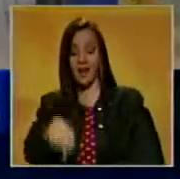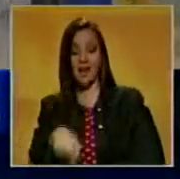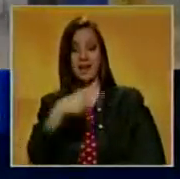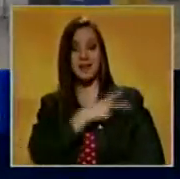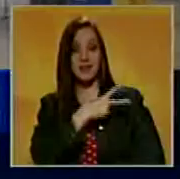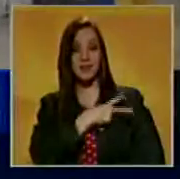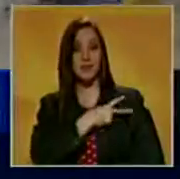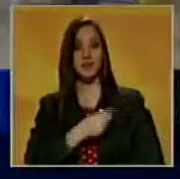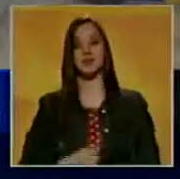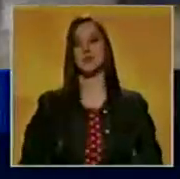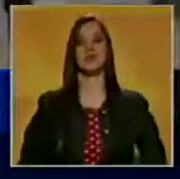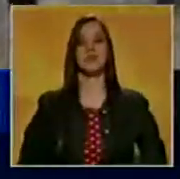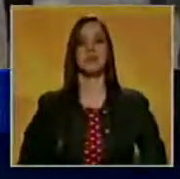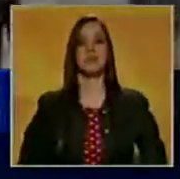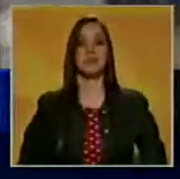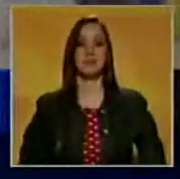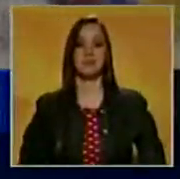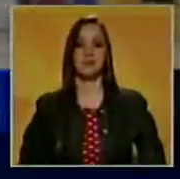campeón de Venevisión.